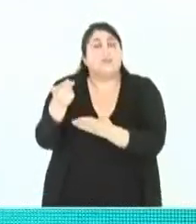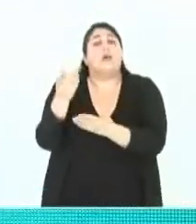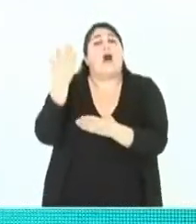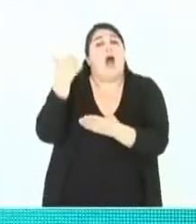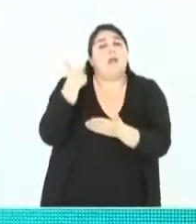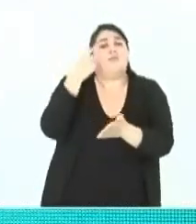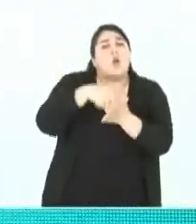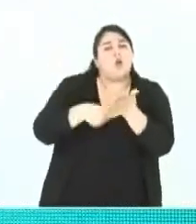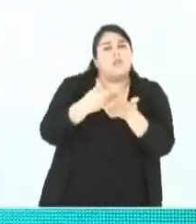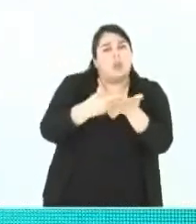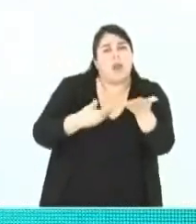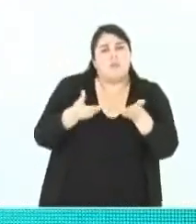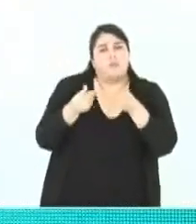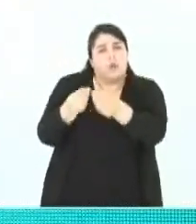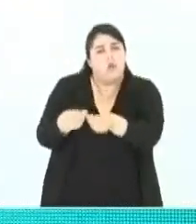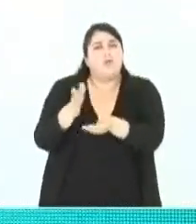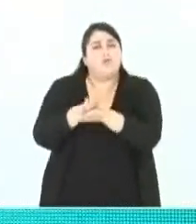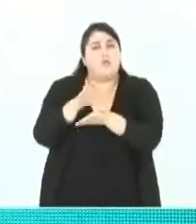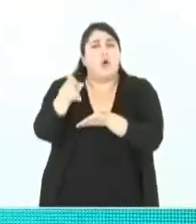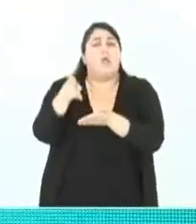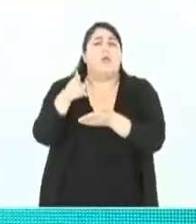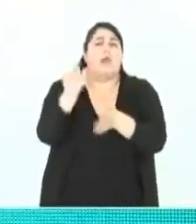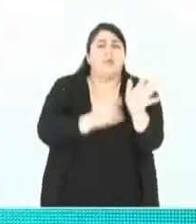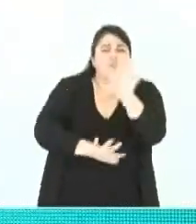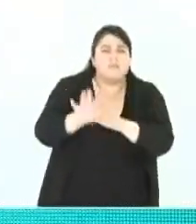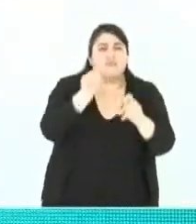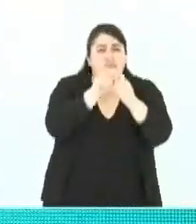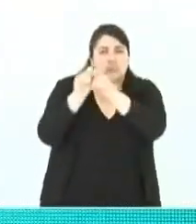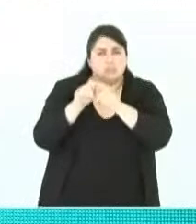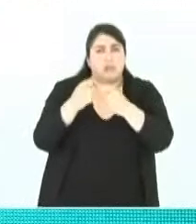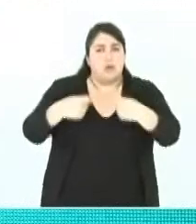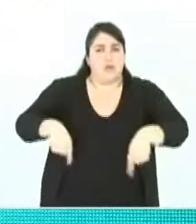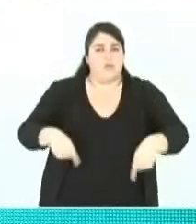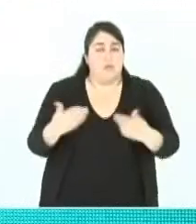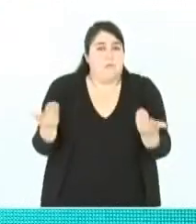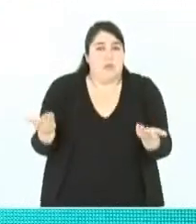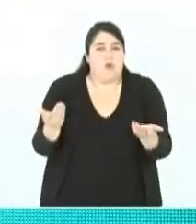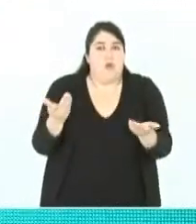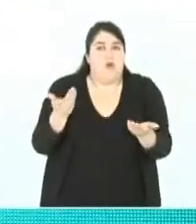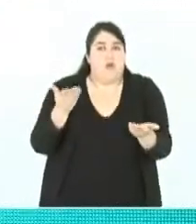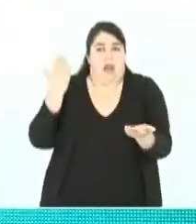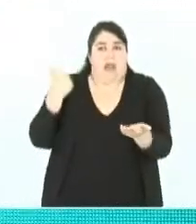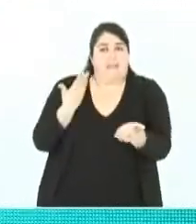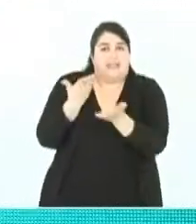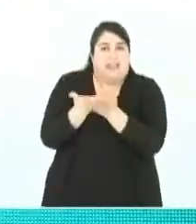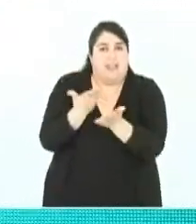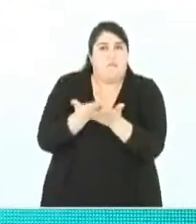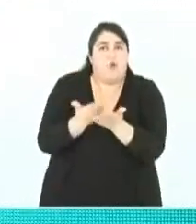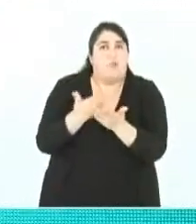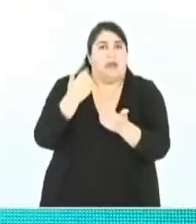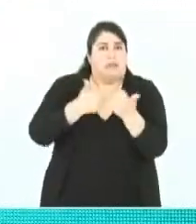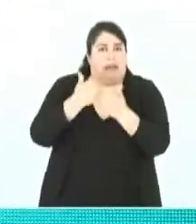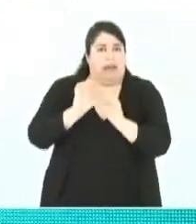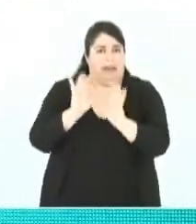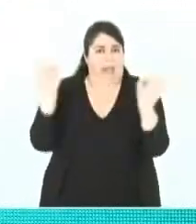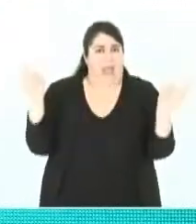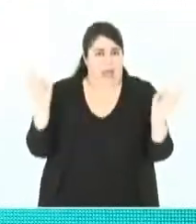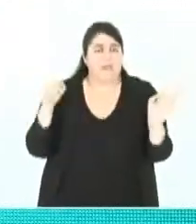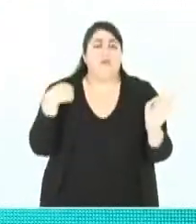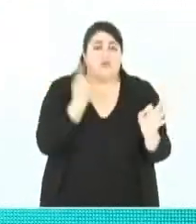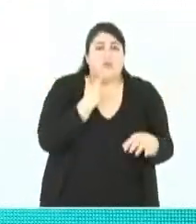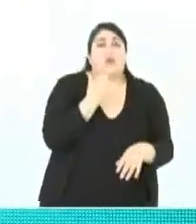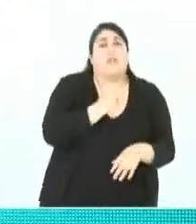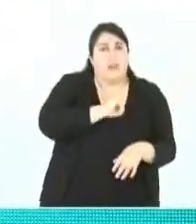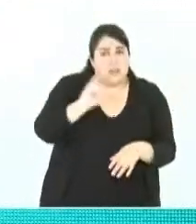verdes para reparaciones en las fuentes, digamos, de la Comuna 1 sin ningún tipo de licitación. Esto en algún punto traduce a menor escala lo que venimos